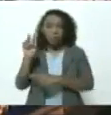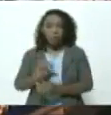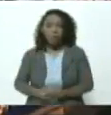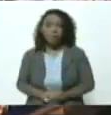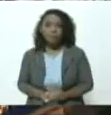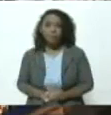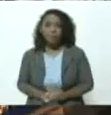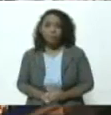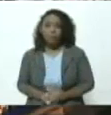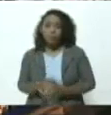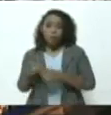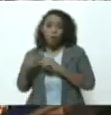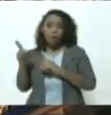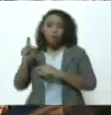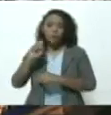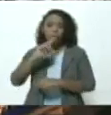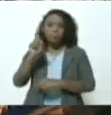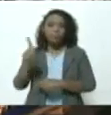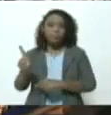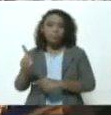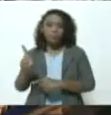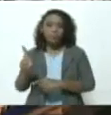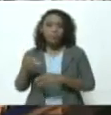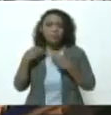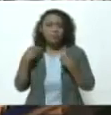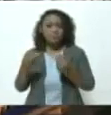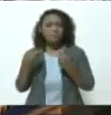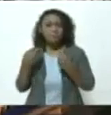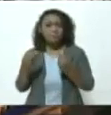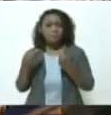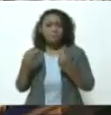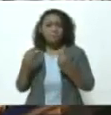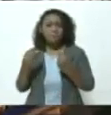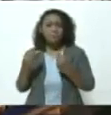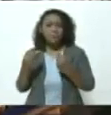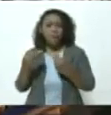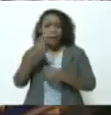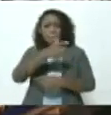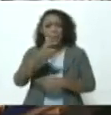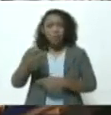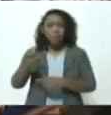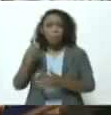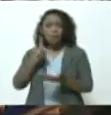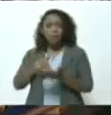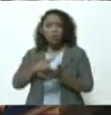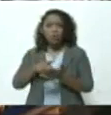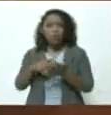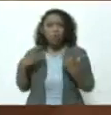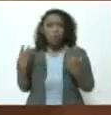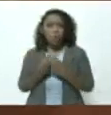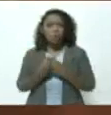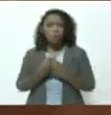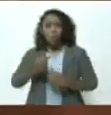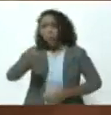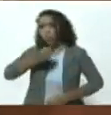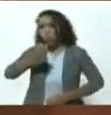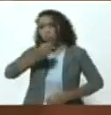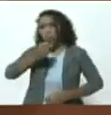Bien, otra pregunta que nos hacen llegar es para los actores que hoy nos acompañan en esta rueda de